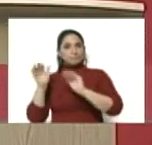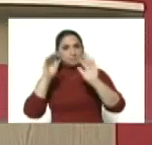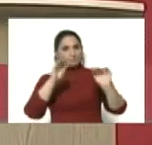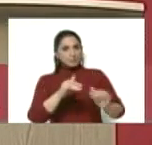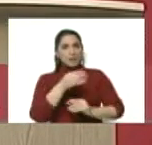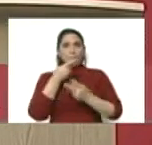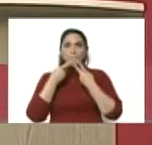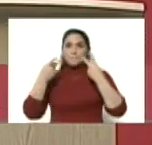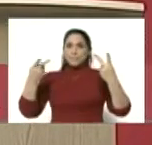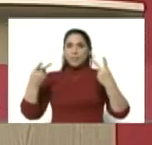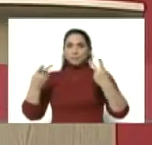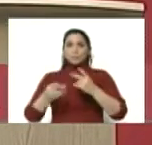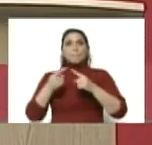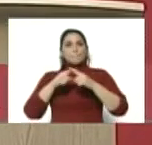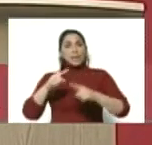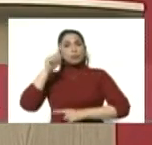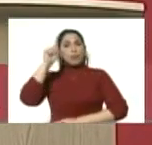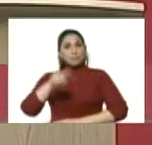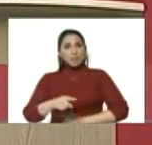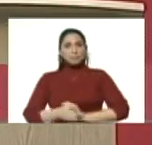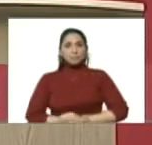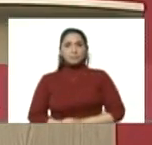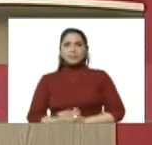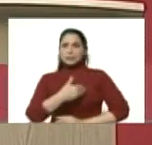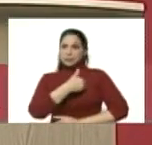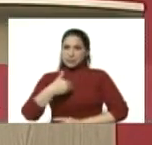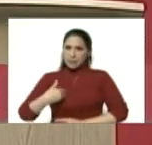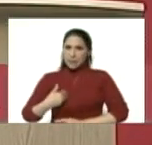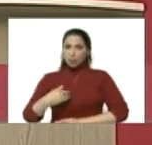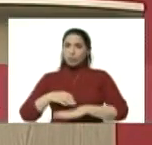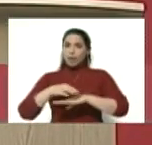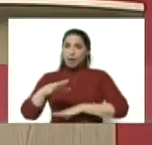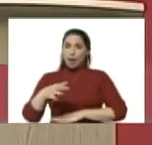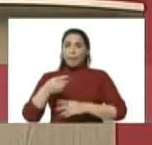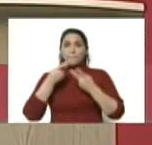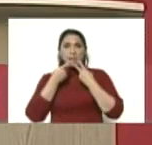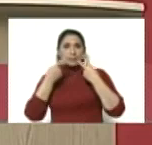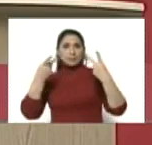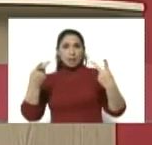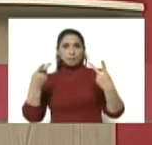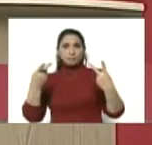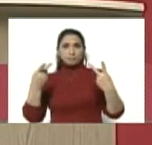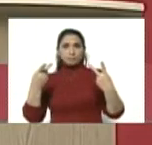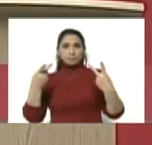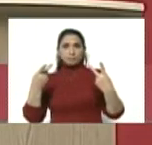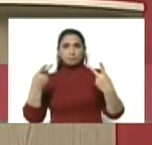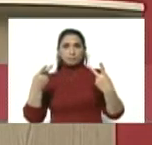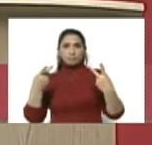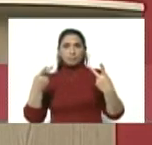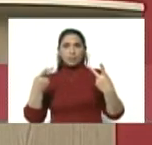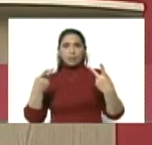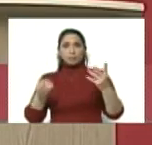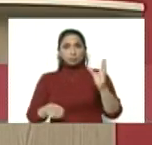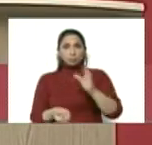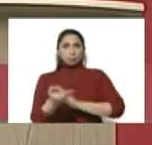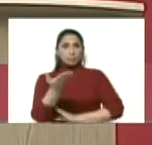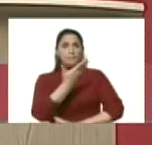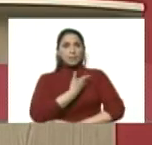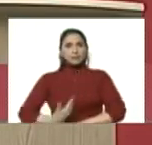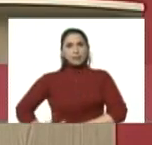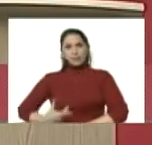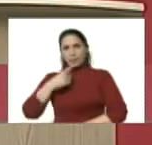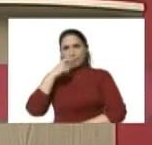este mensaje de aliento, pero también quiero dejar el mensaje que transmitió anoche el presidente Nicolás